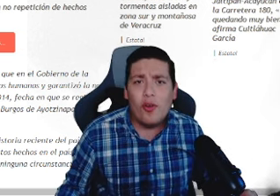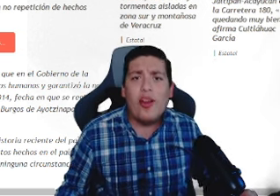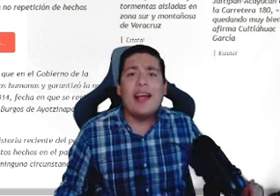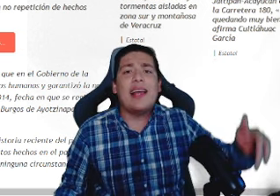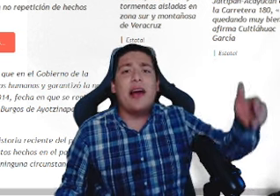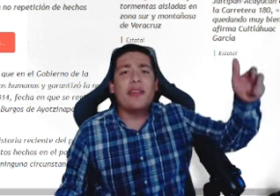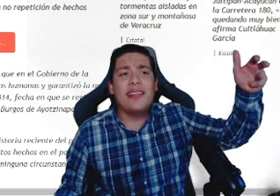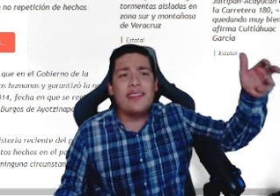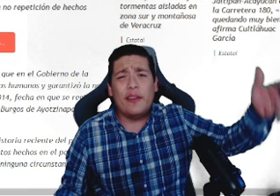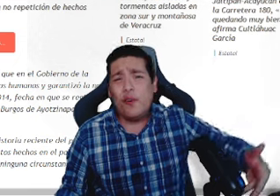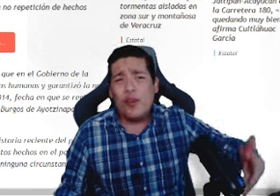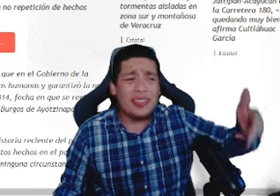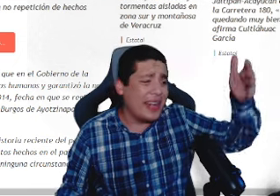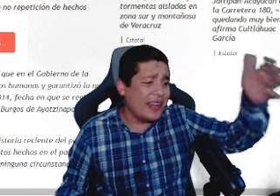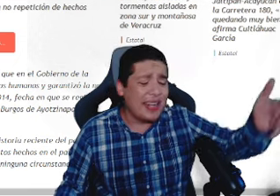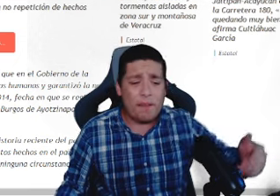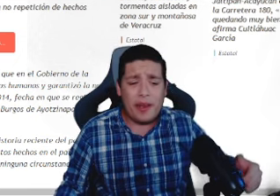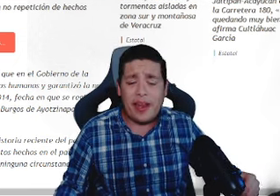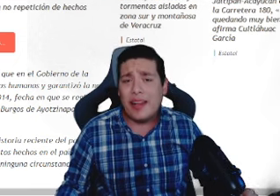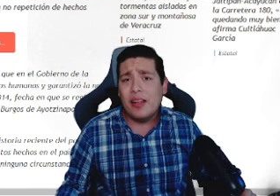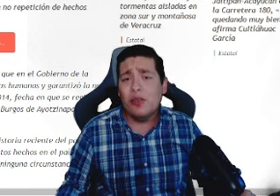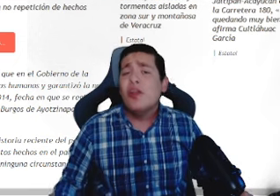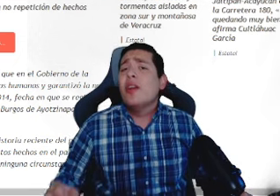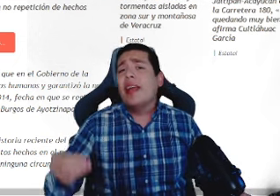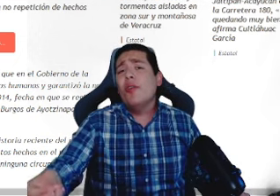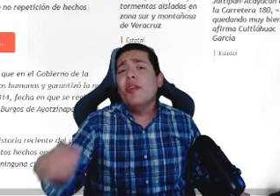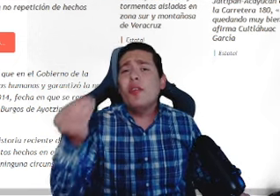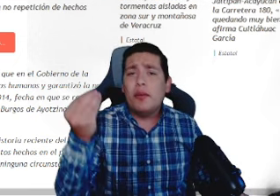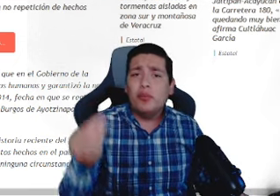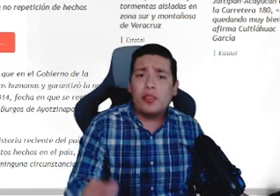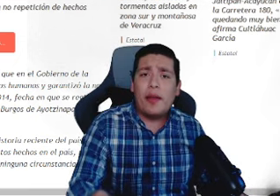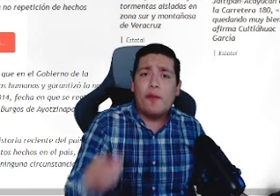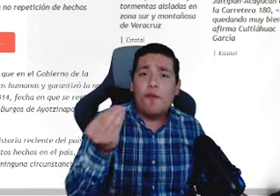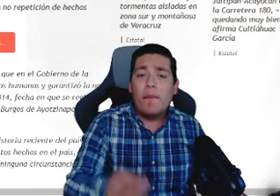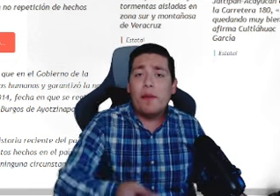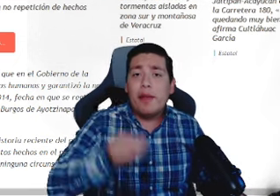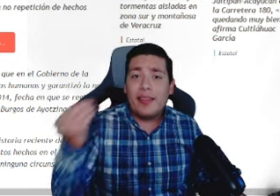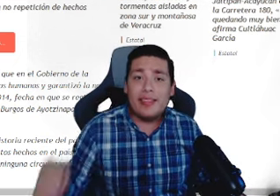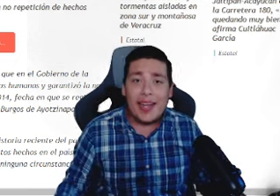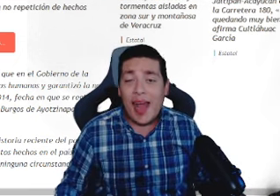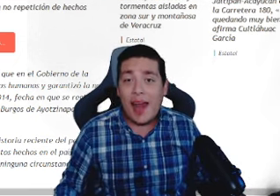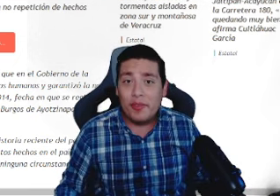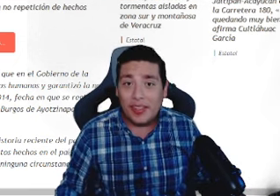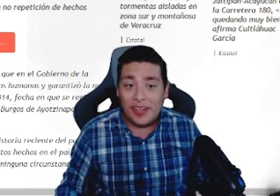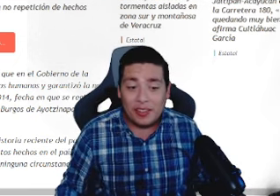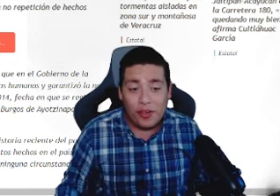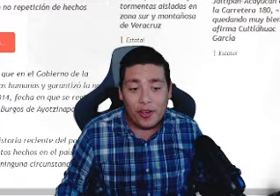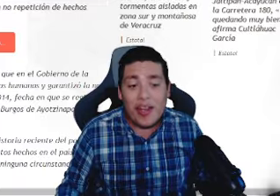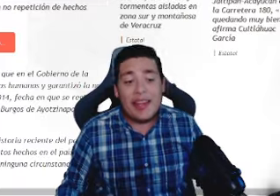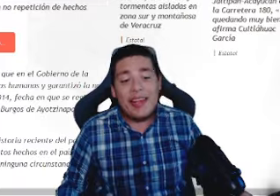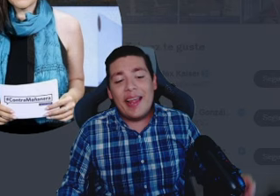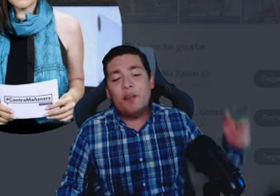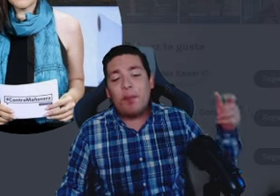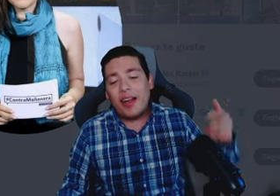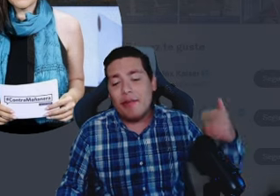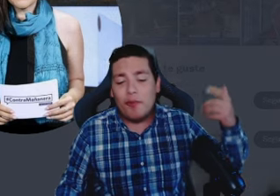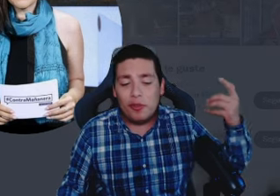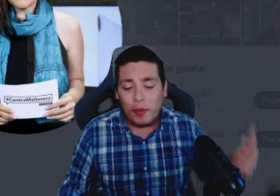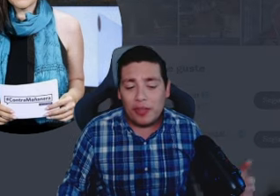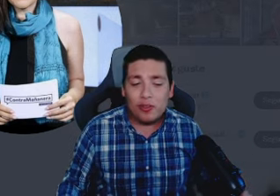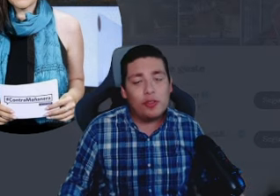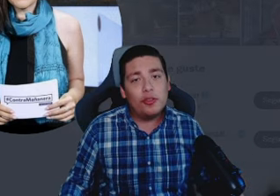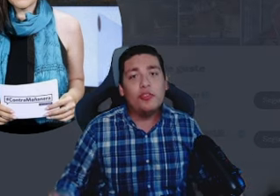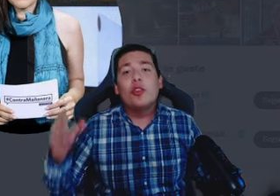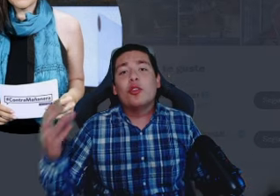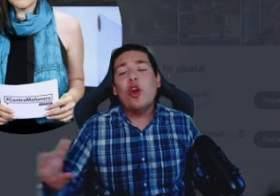comandante Borolas, a Vicente Fox, a Enrique Peña Nieto, que lo único que buscaron fue privatizar a nuestra nación. ¿Y quiénes pagábamos